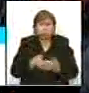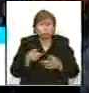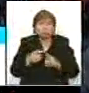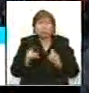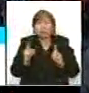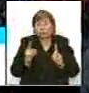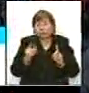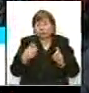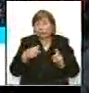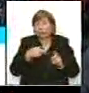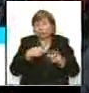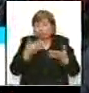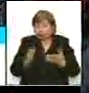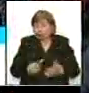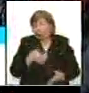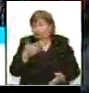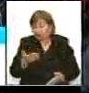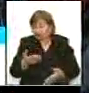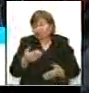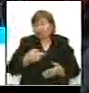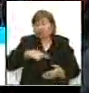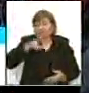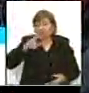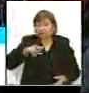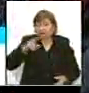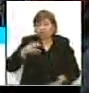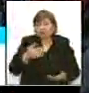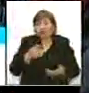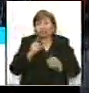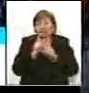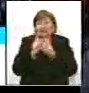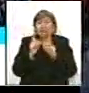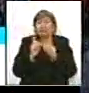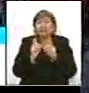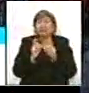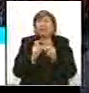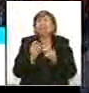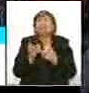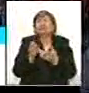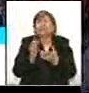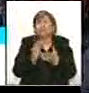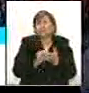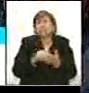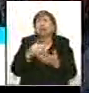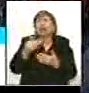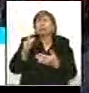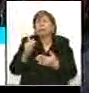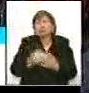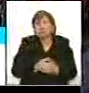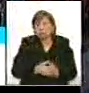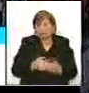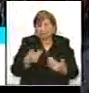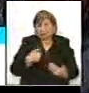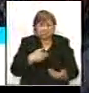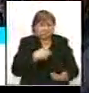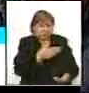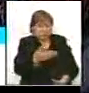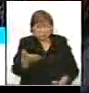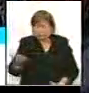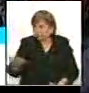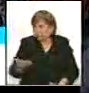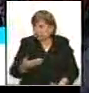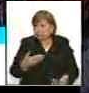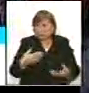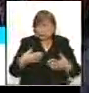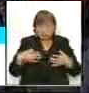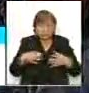estamos permitiendo que existan los movimientos regionales, la pregunta es, más allá de la nota a pie de página, si los que estamos acá creemos que esos